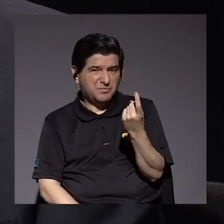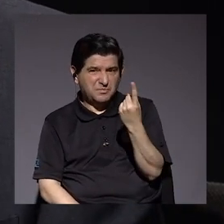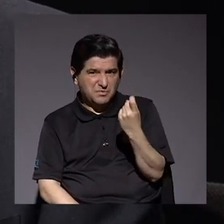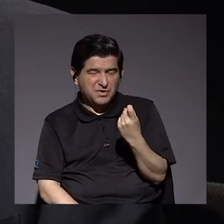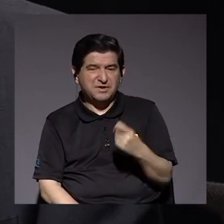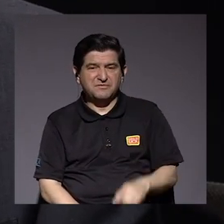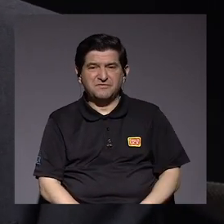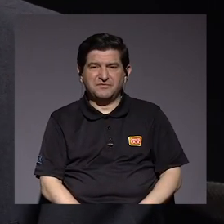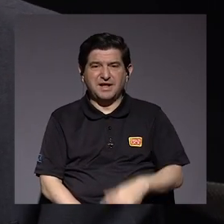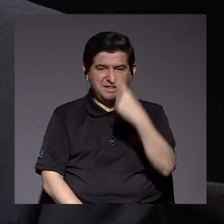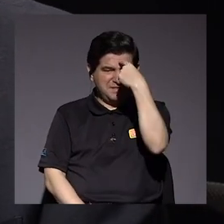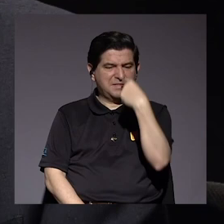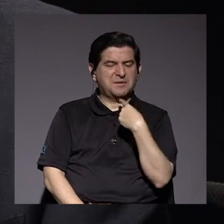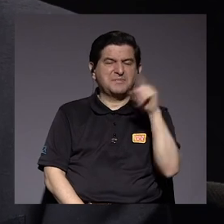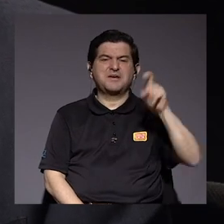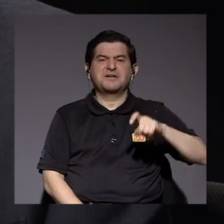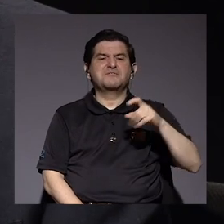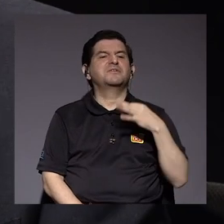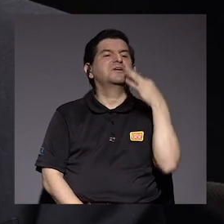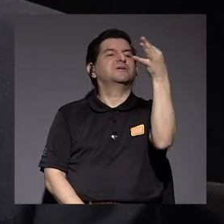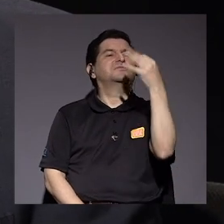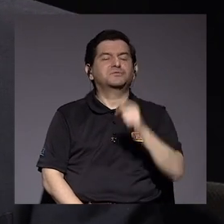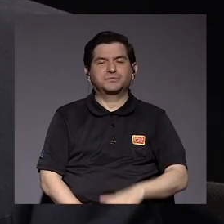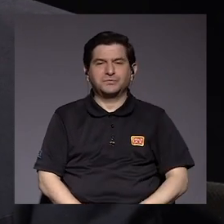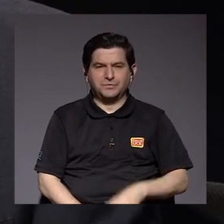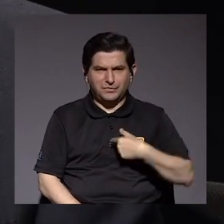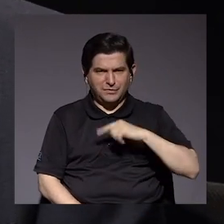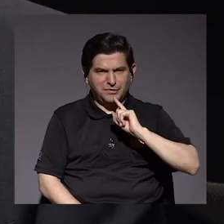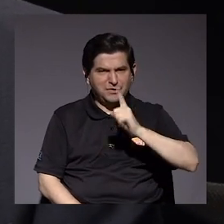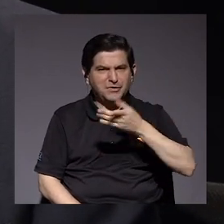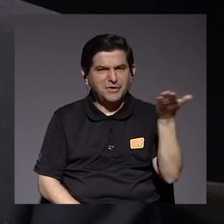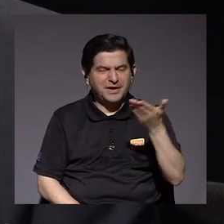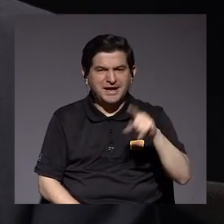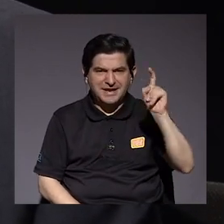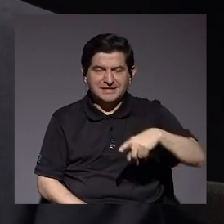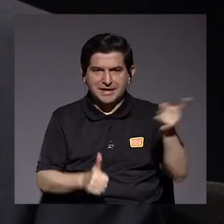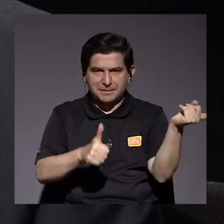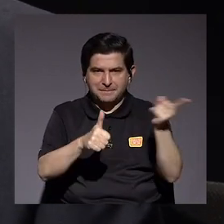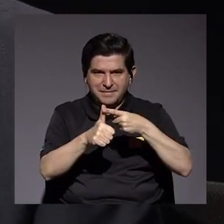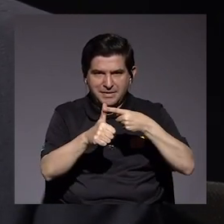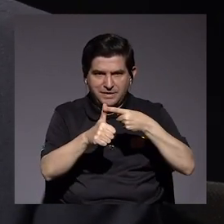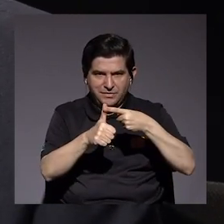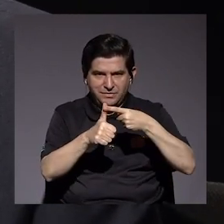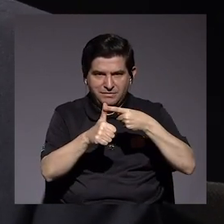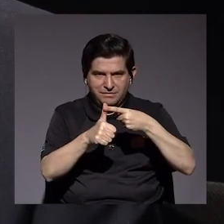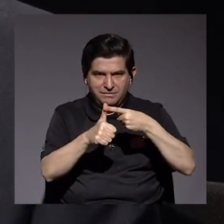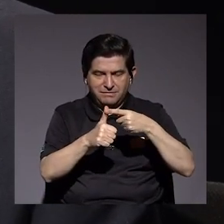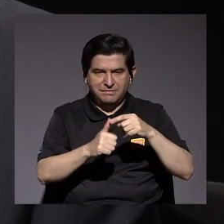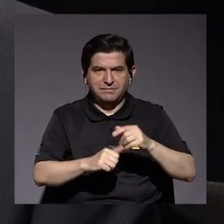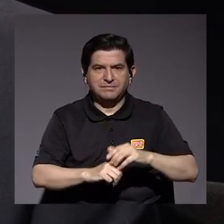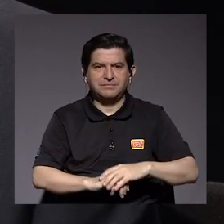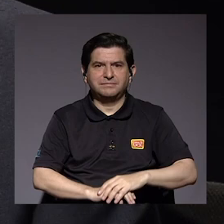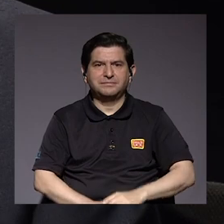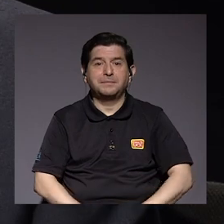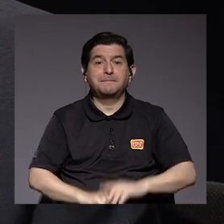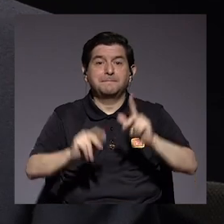un perfil de lo que ocupamos y le voy a decir esto ocupamos en primer lugar